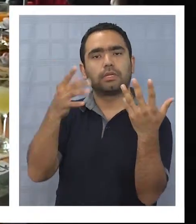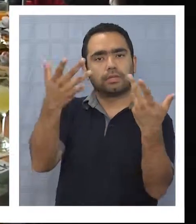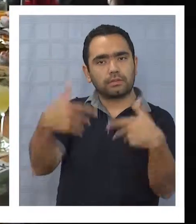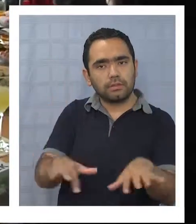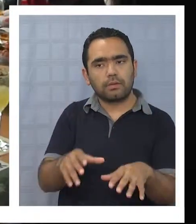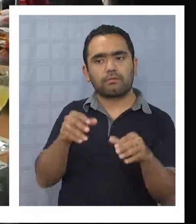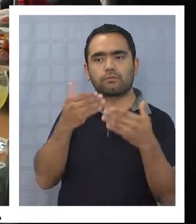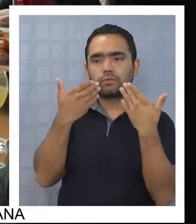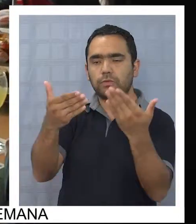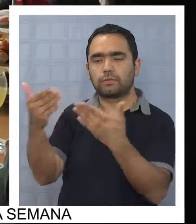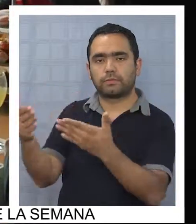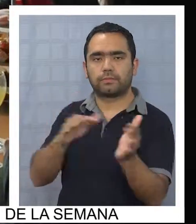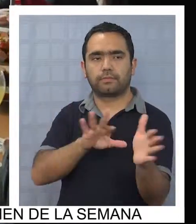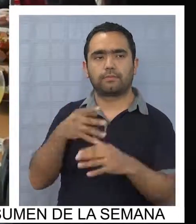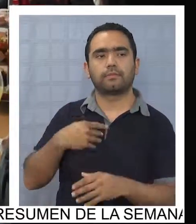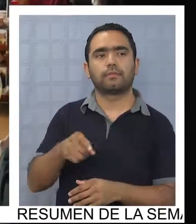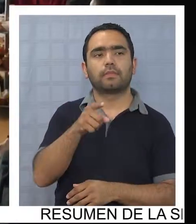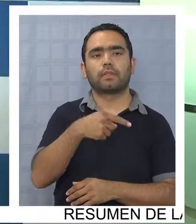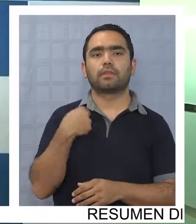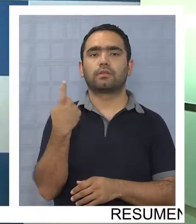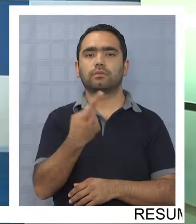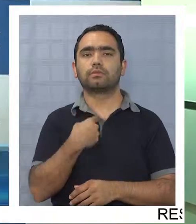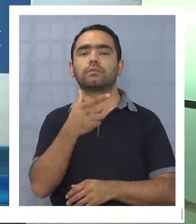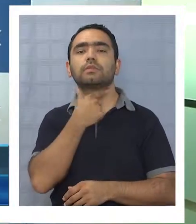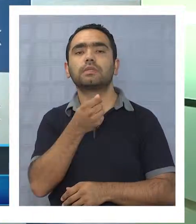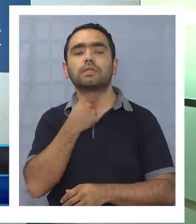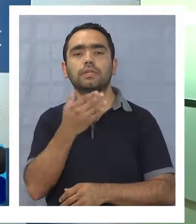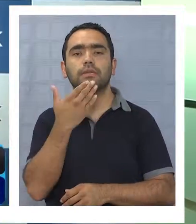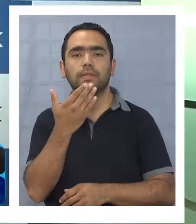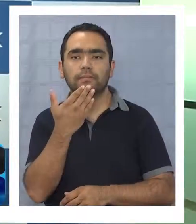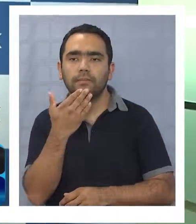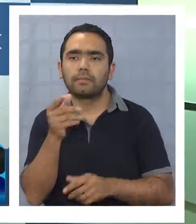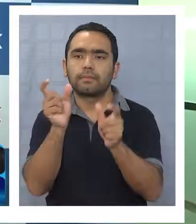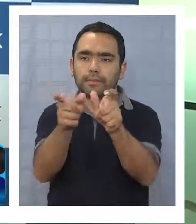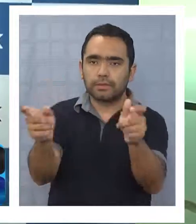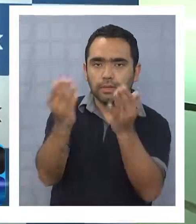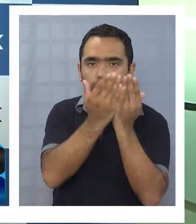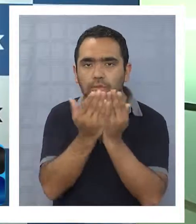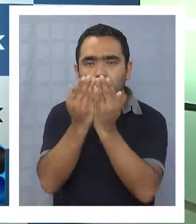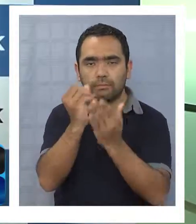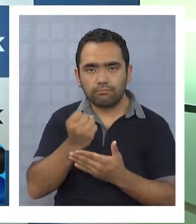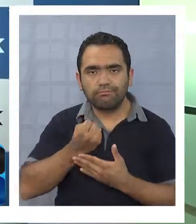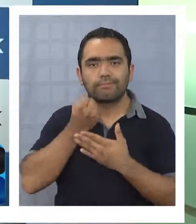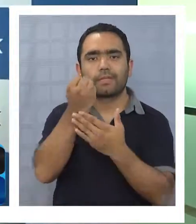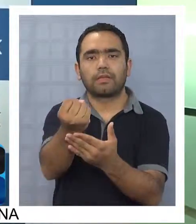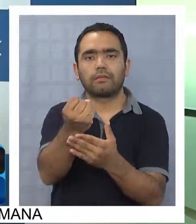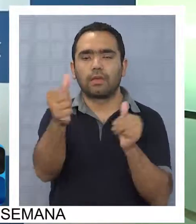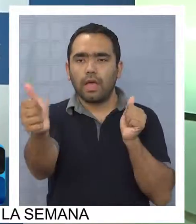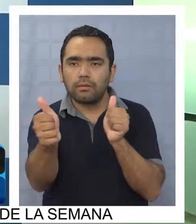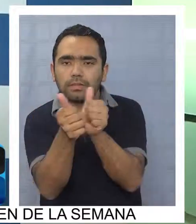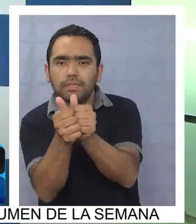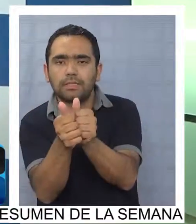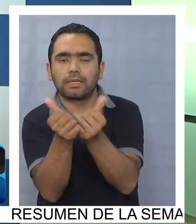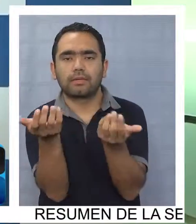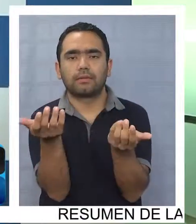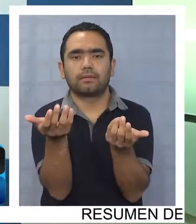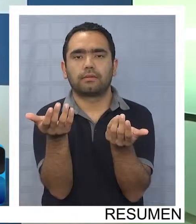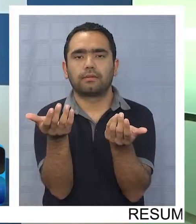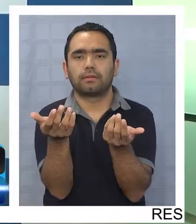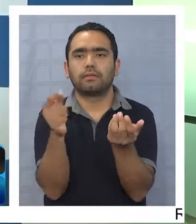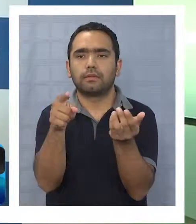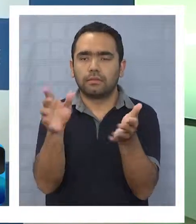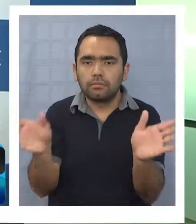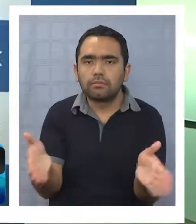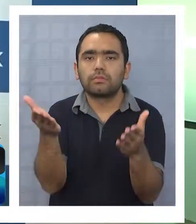Estudios Superiores. De una u otra manera nosotros queremos acercarnos también al mundo estudiantil y de una u otra manera proporcionar